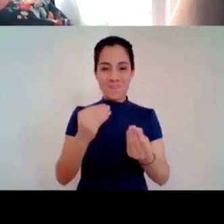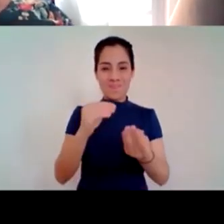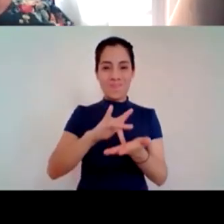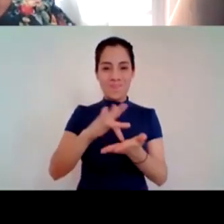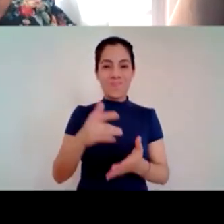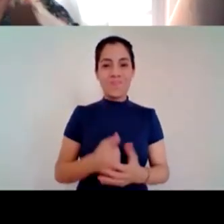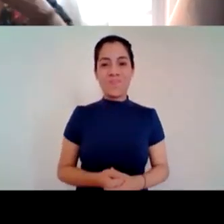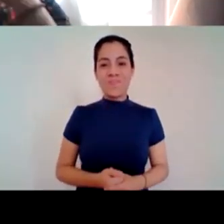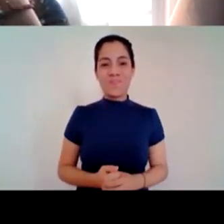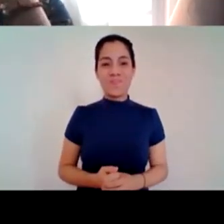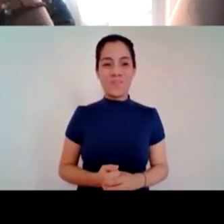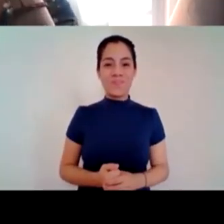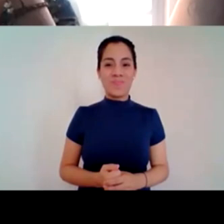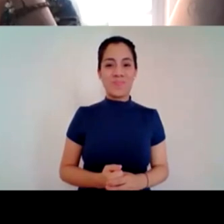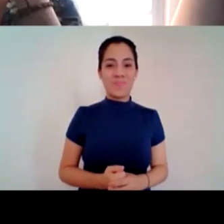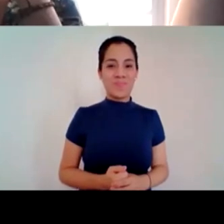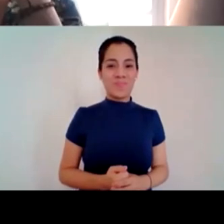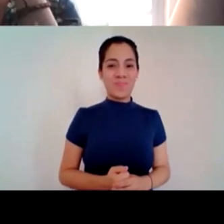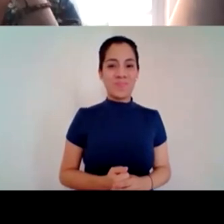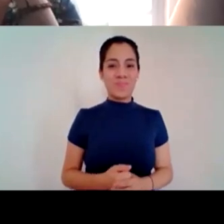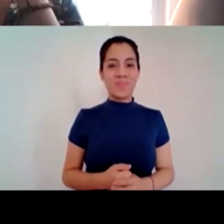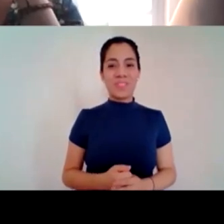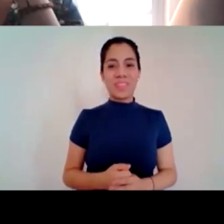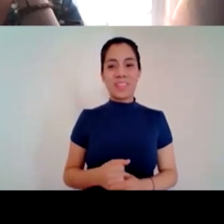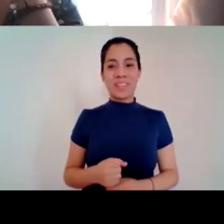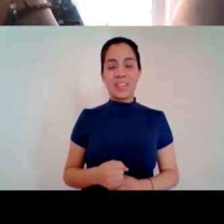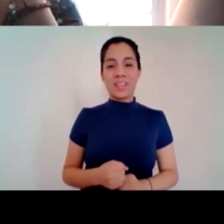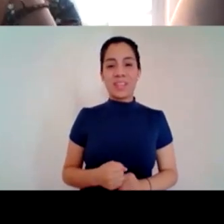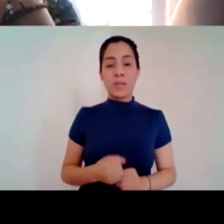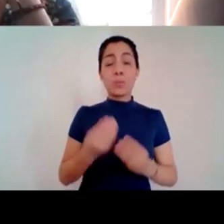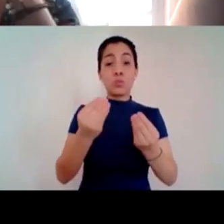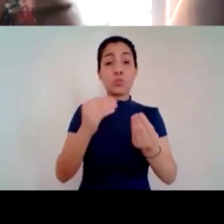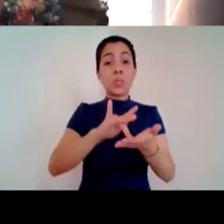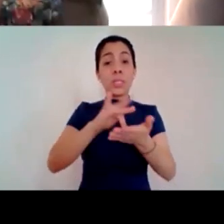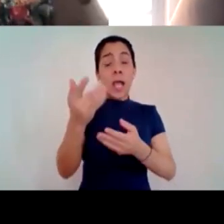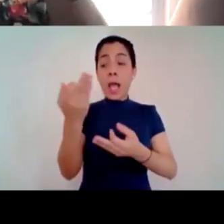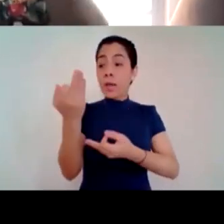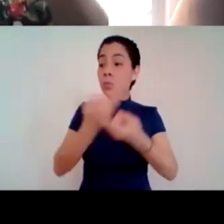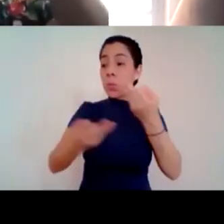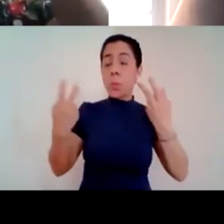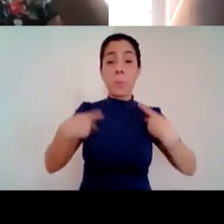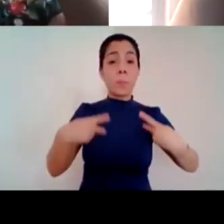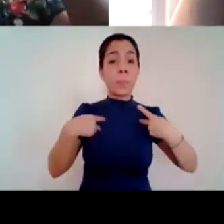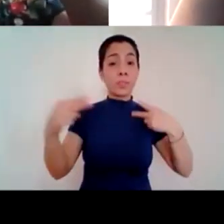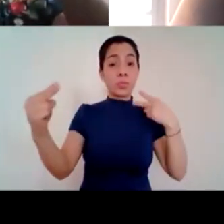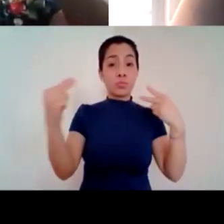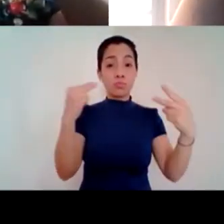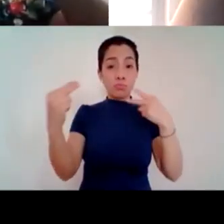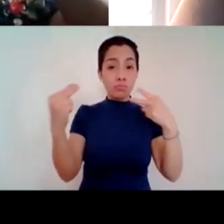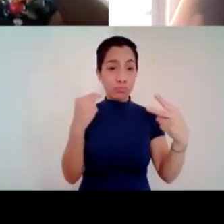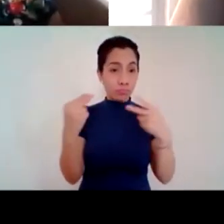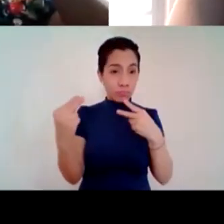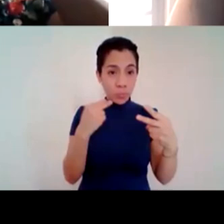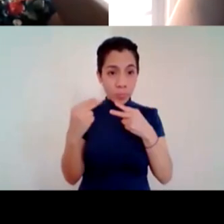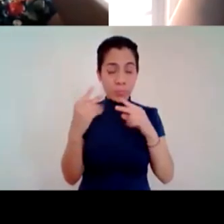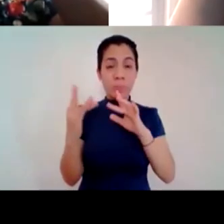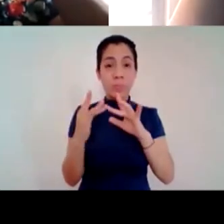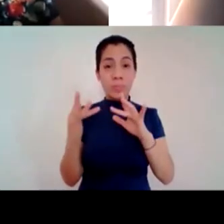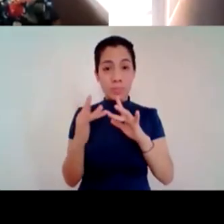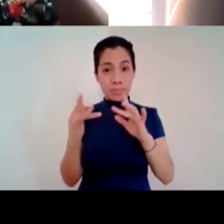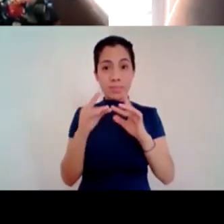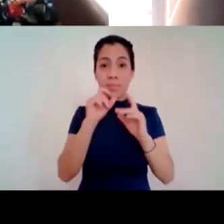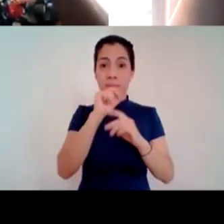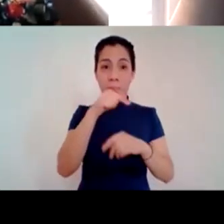muchísimas gracias a todas las personas que se conectaron de todo nuestro país y hasta de otros